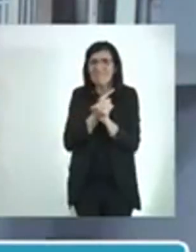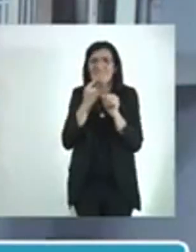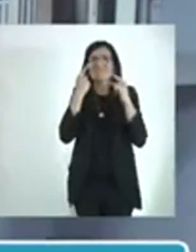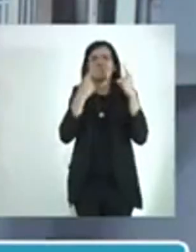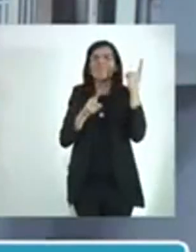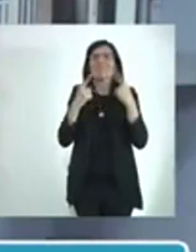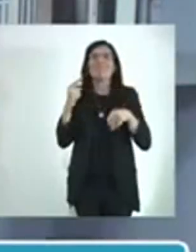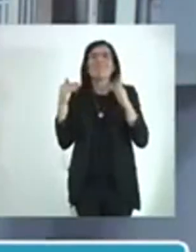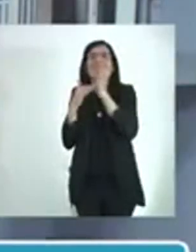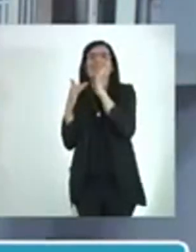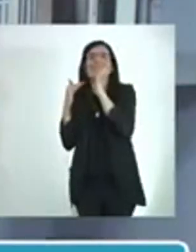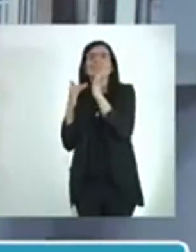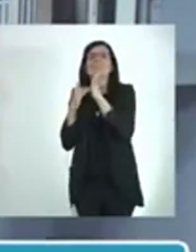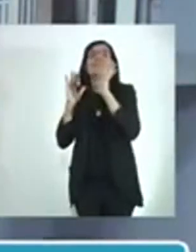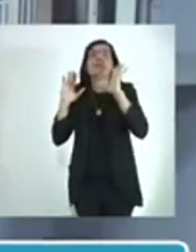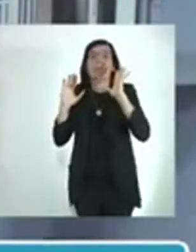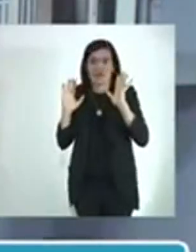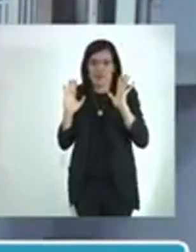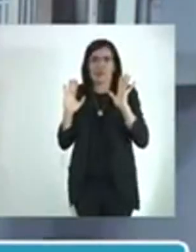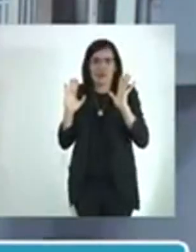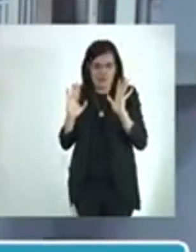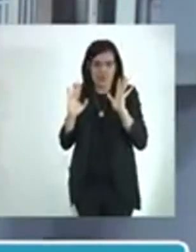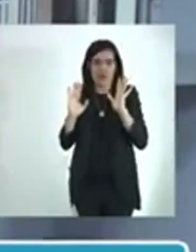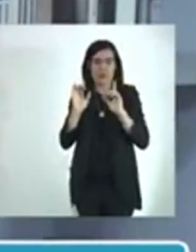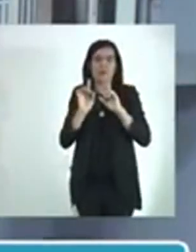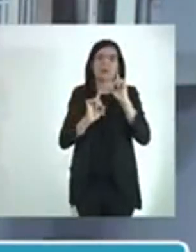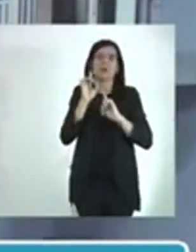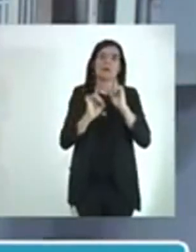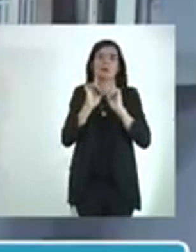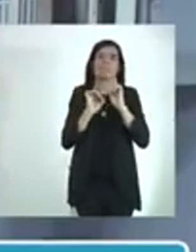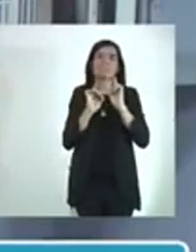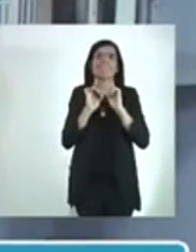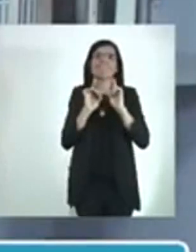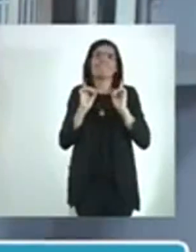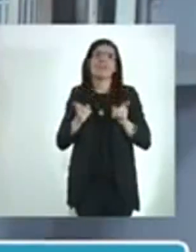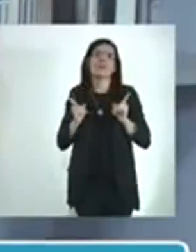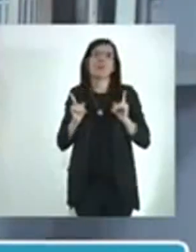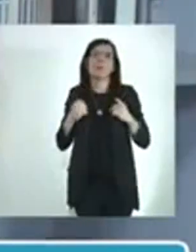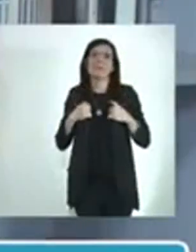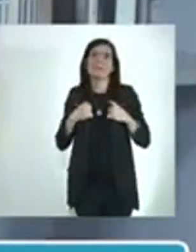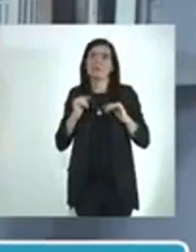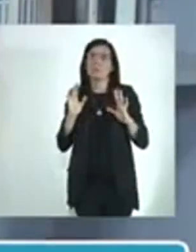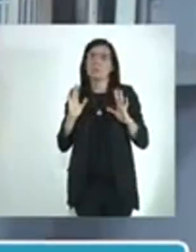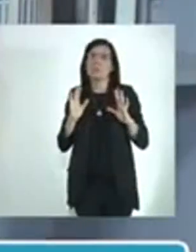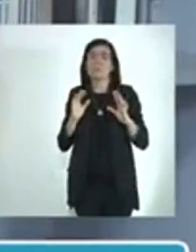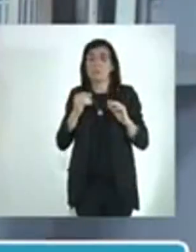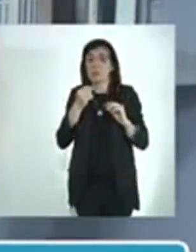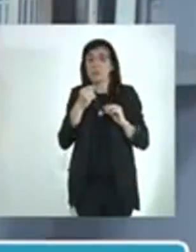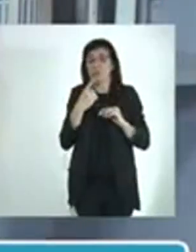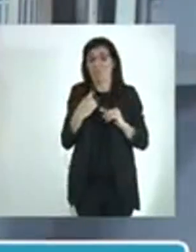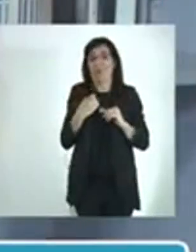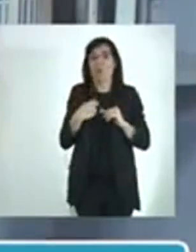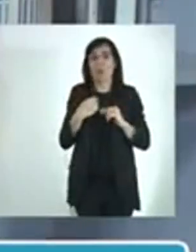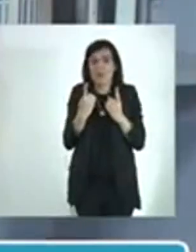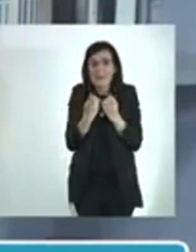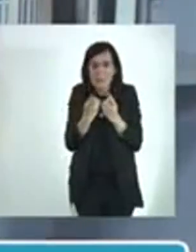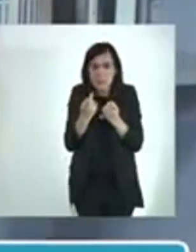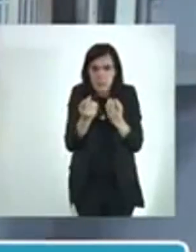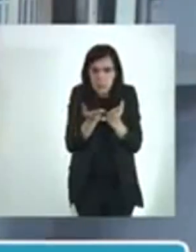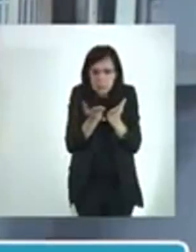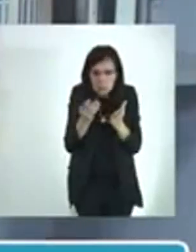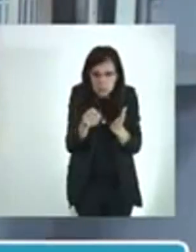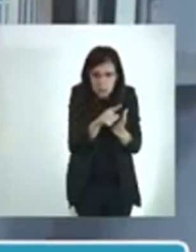todas las provincias pueden trabajar ESI y hay docentes que, por motus propio, comienzan a implementarlo, porque al ser una ley